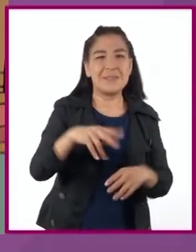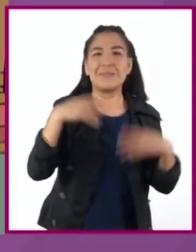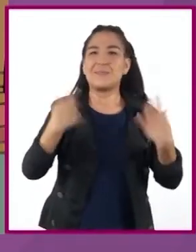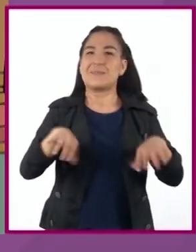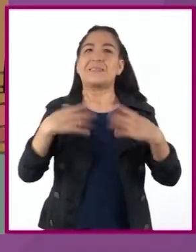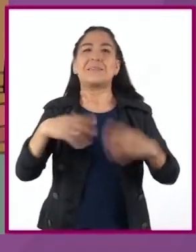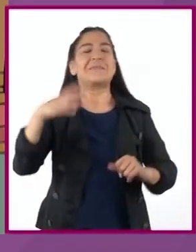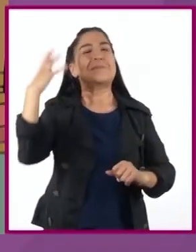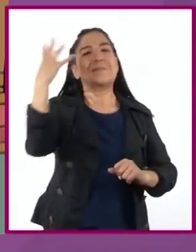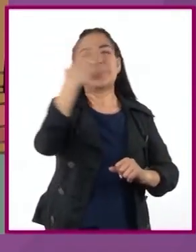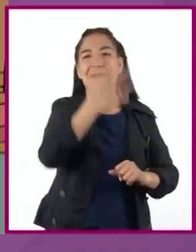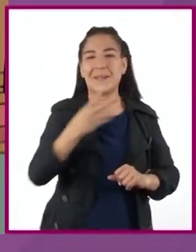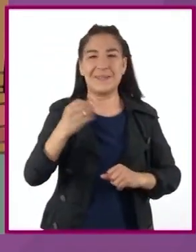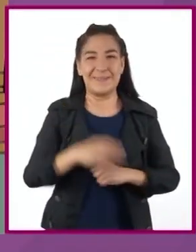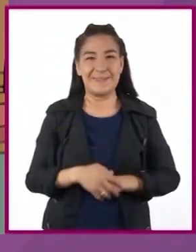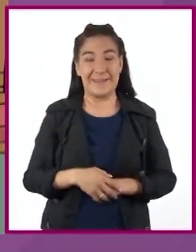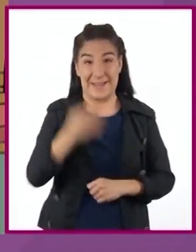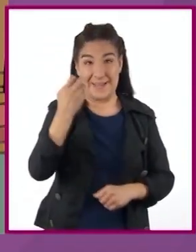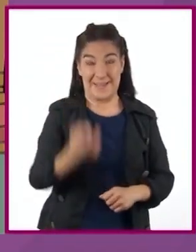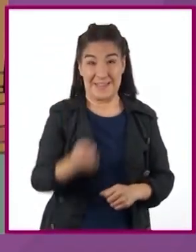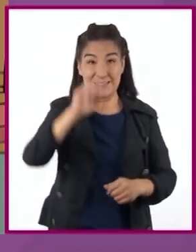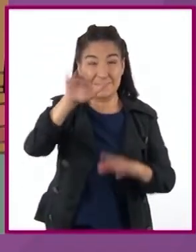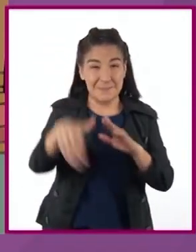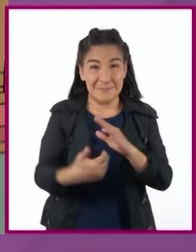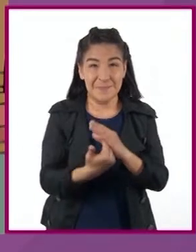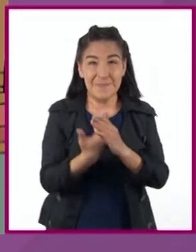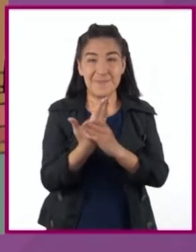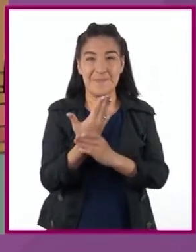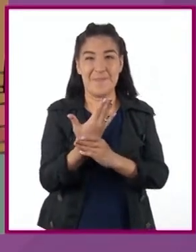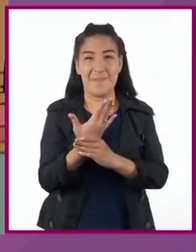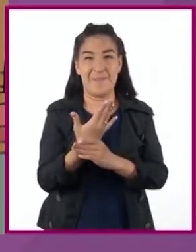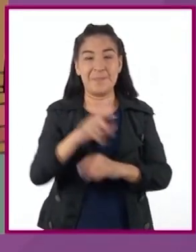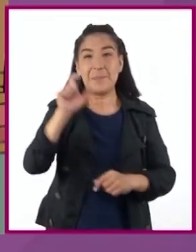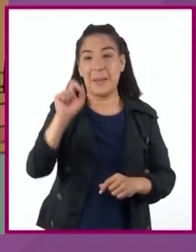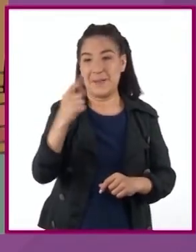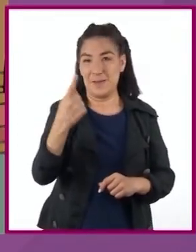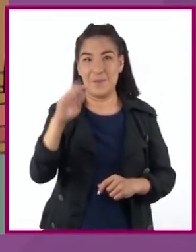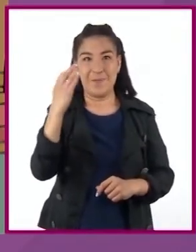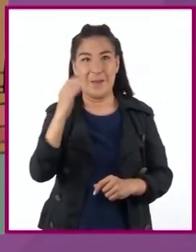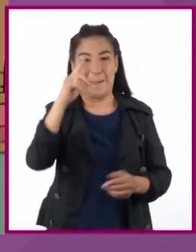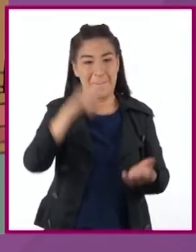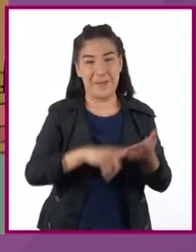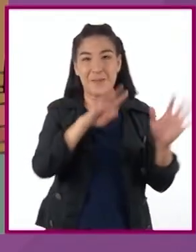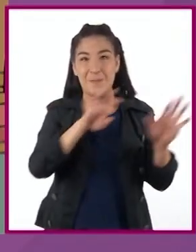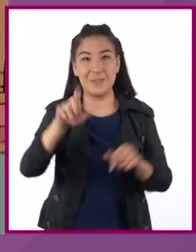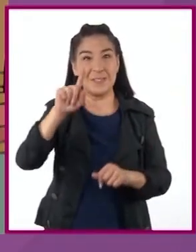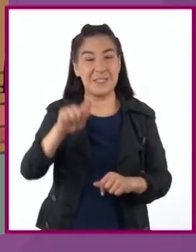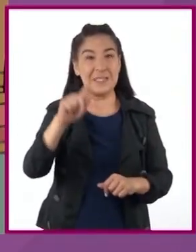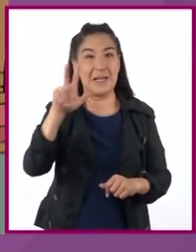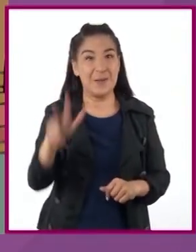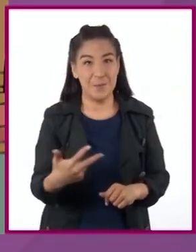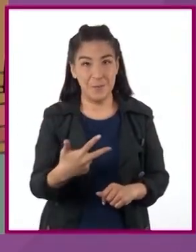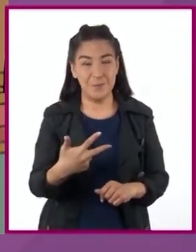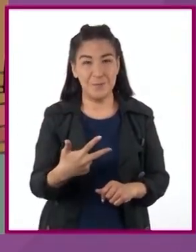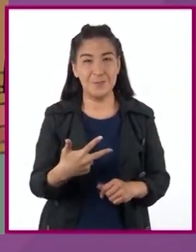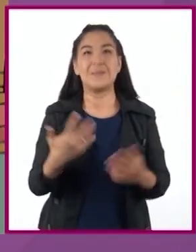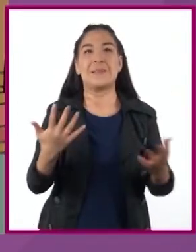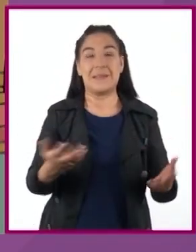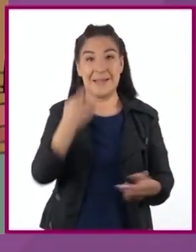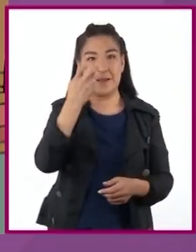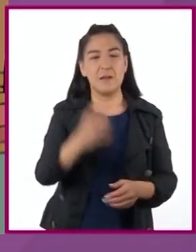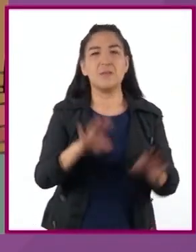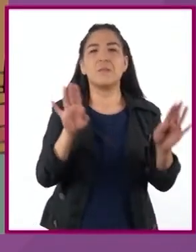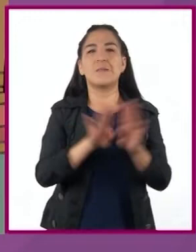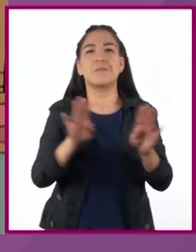Momentazo. Pues esa madrugada del 21 de febrero de 1978, ¿sí?,